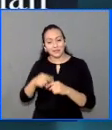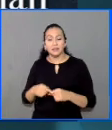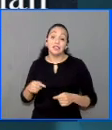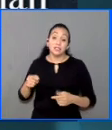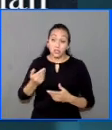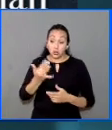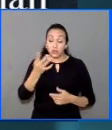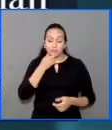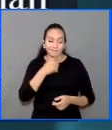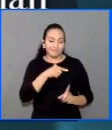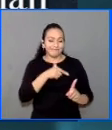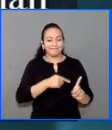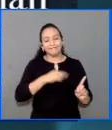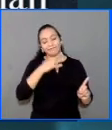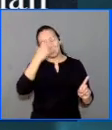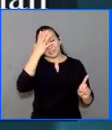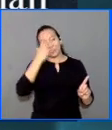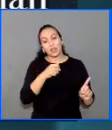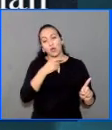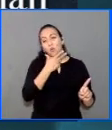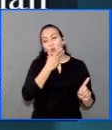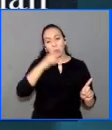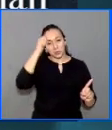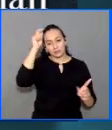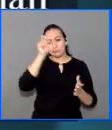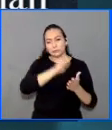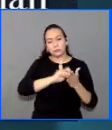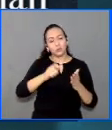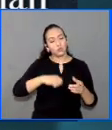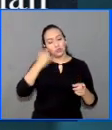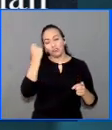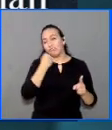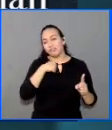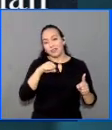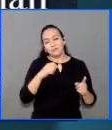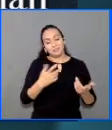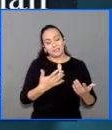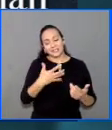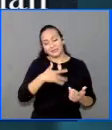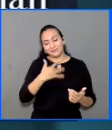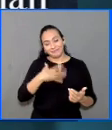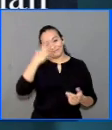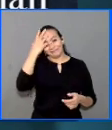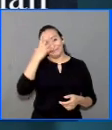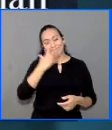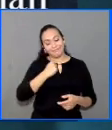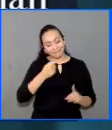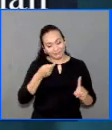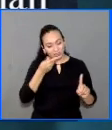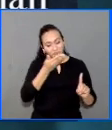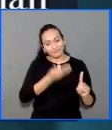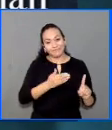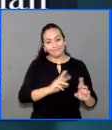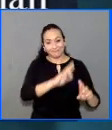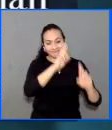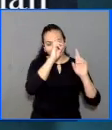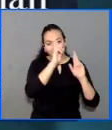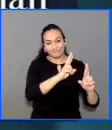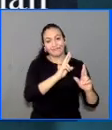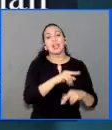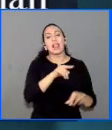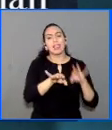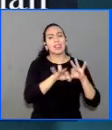se pierde a un gran exponente de la literatura mexicana y a un gran formador de amplias generaciones de